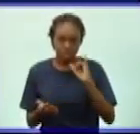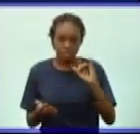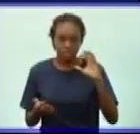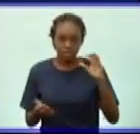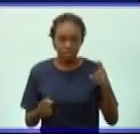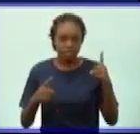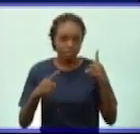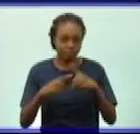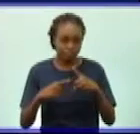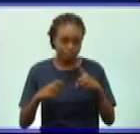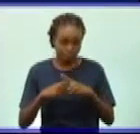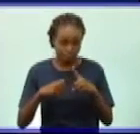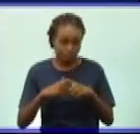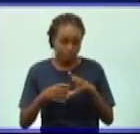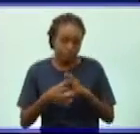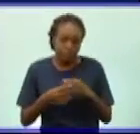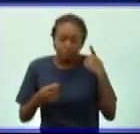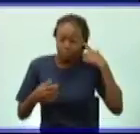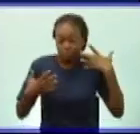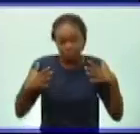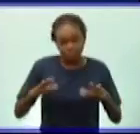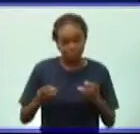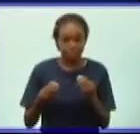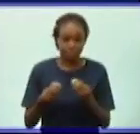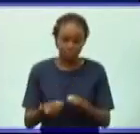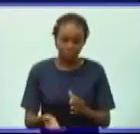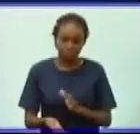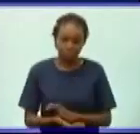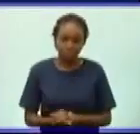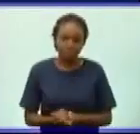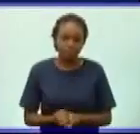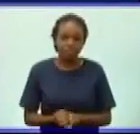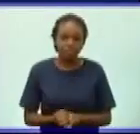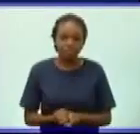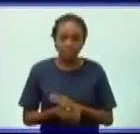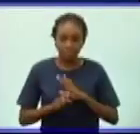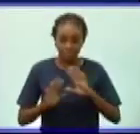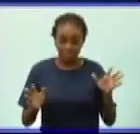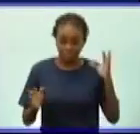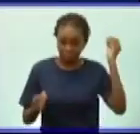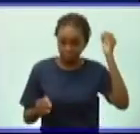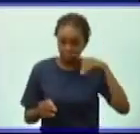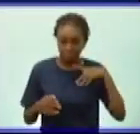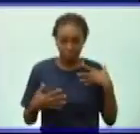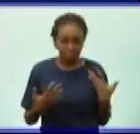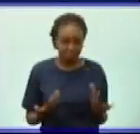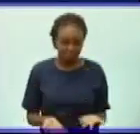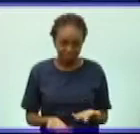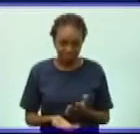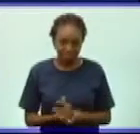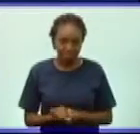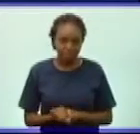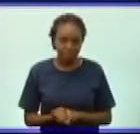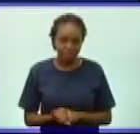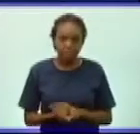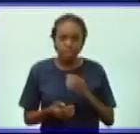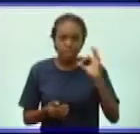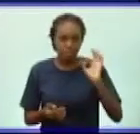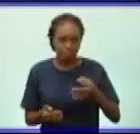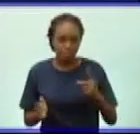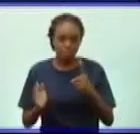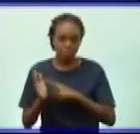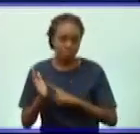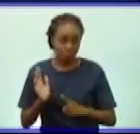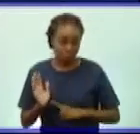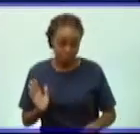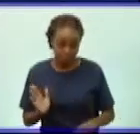el valor que debió haberle dado. Como ya conocen, este valor es el mismo, es decir, la misma cantidad de energía que se le suministró